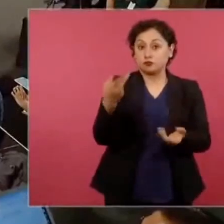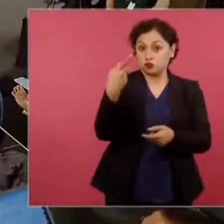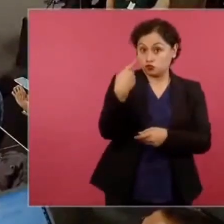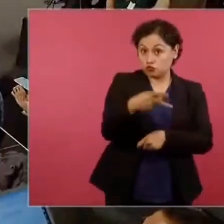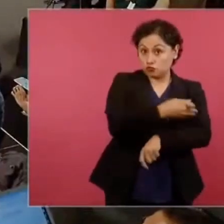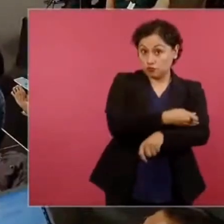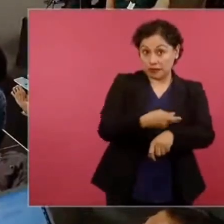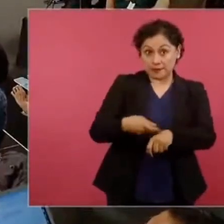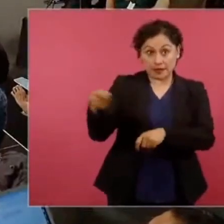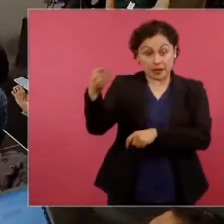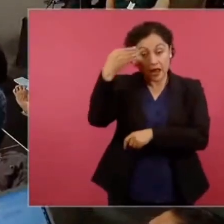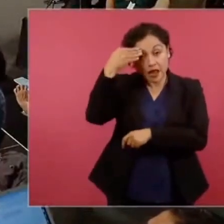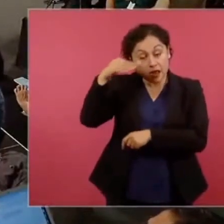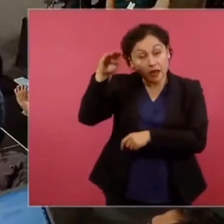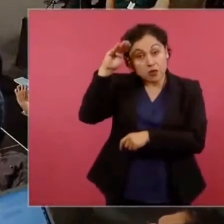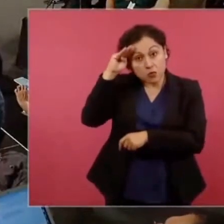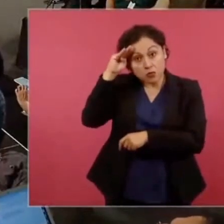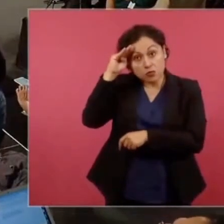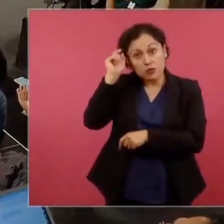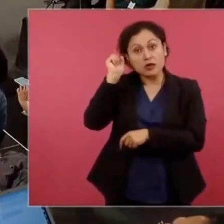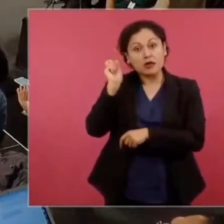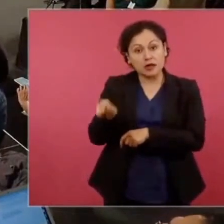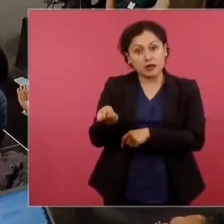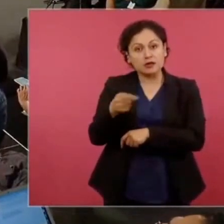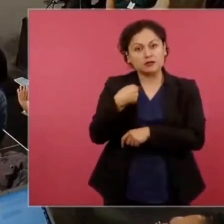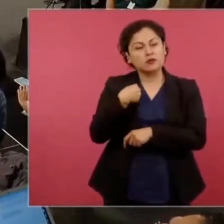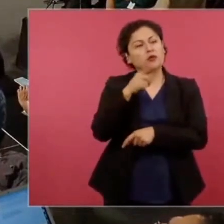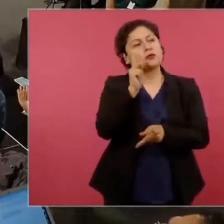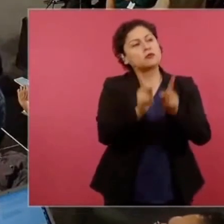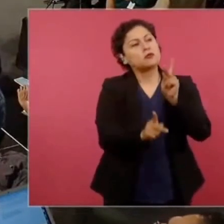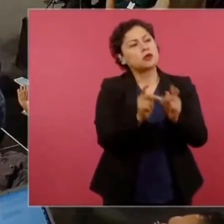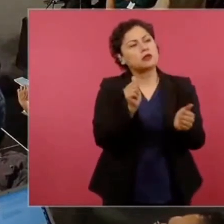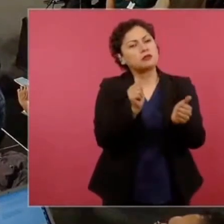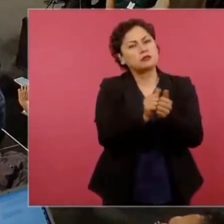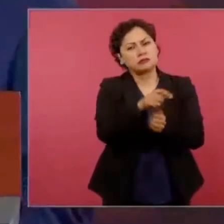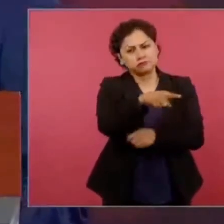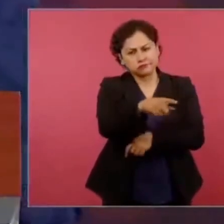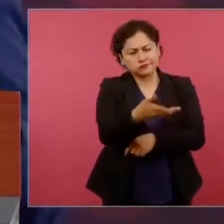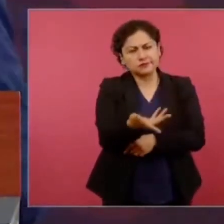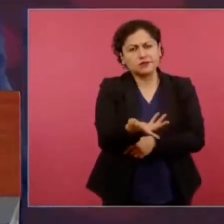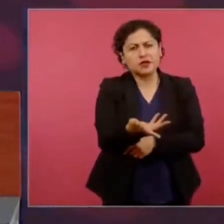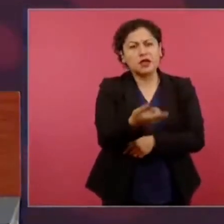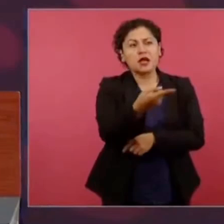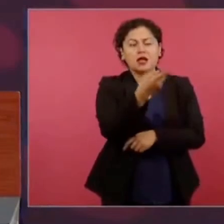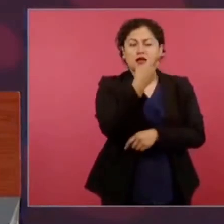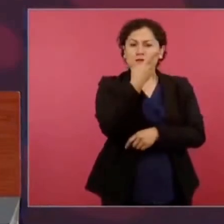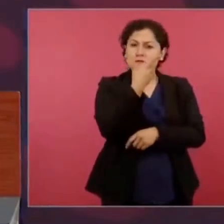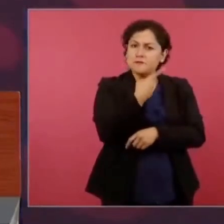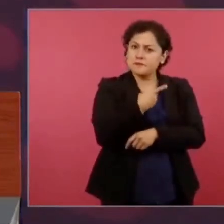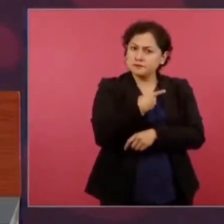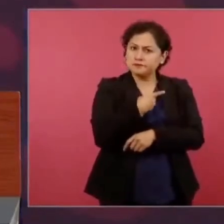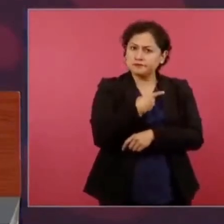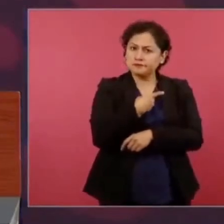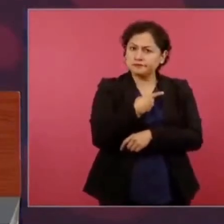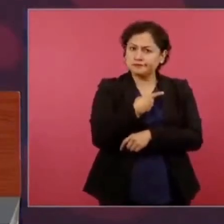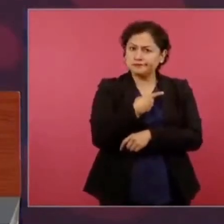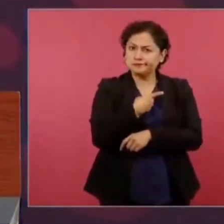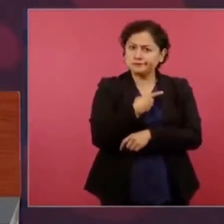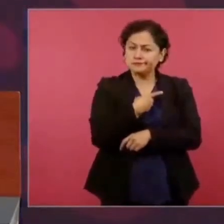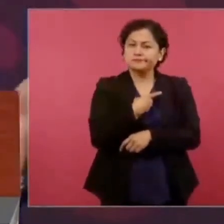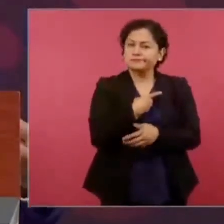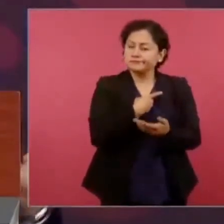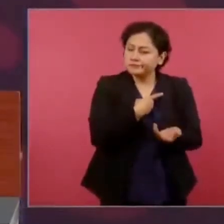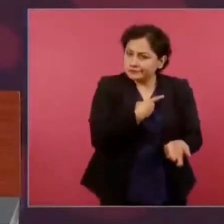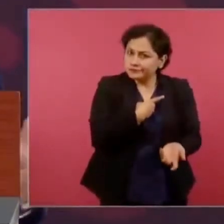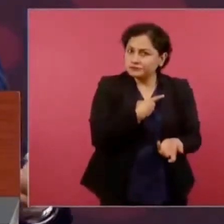y me pidió que habían familiares